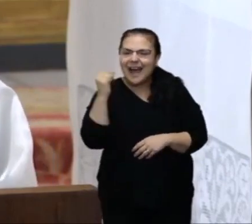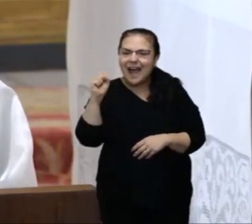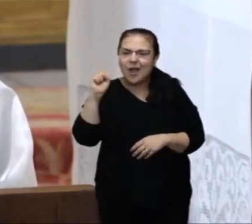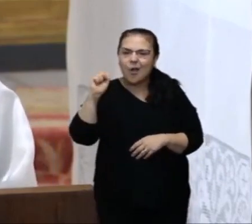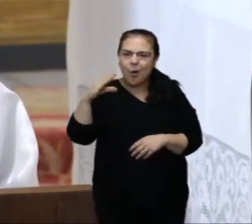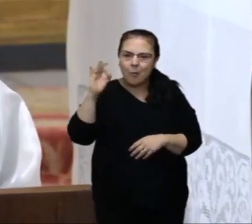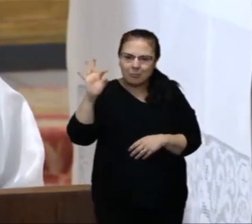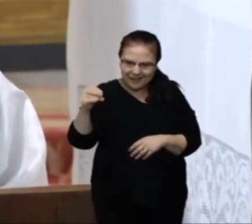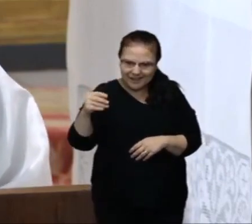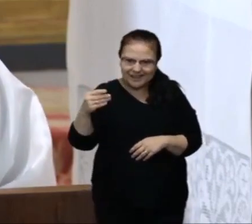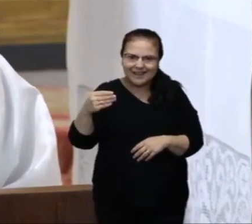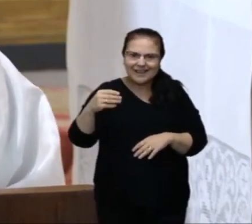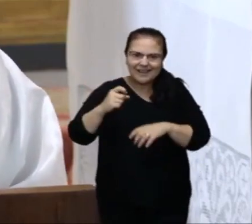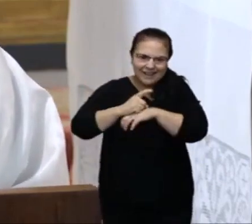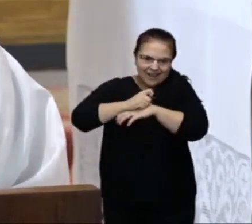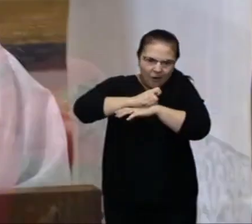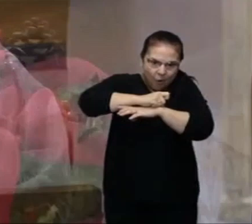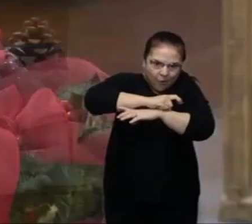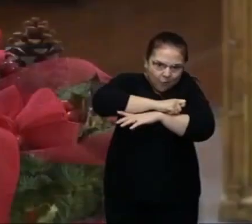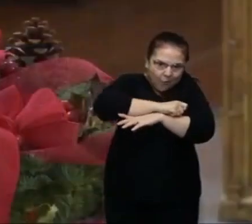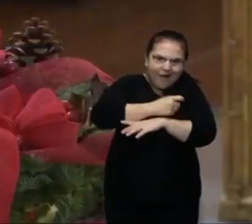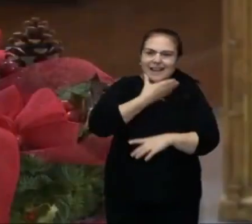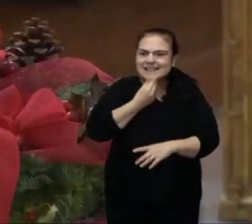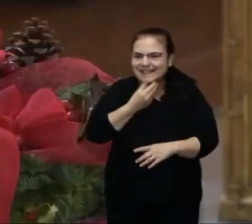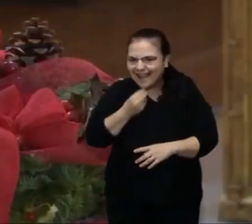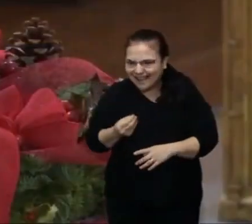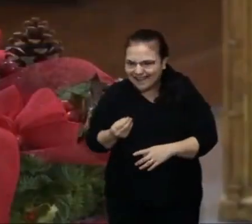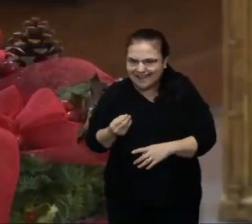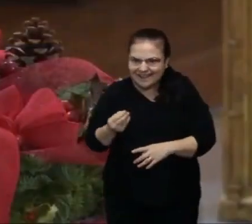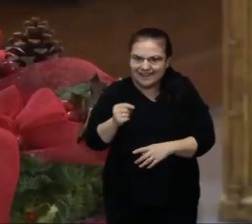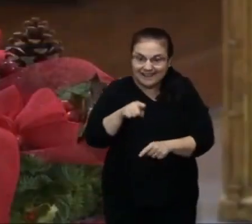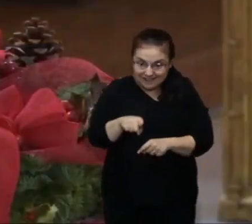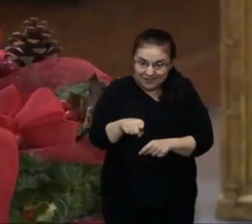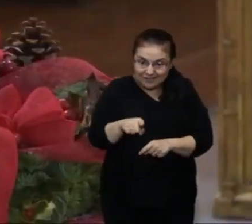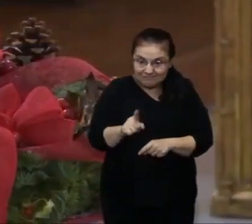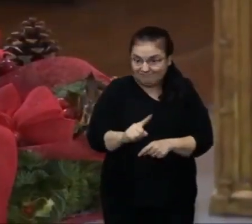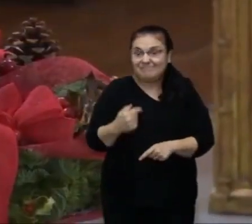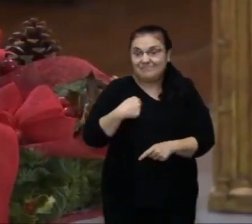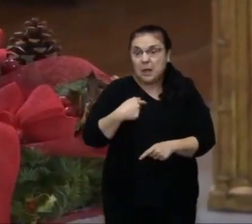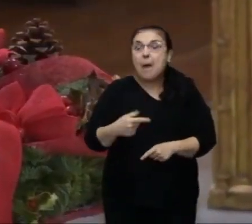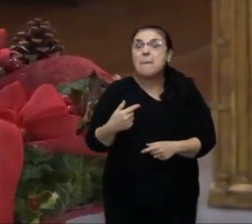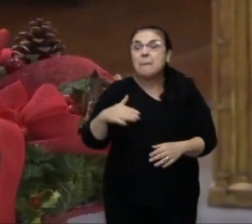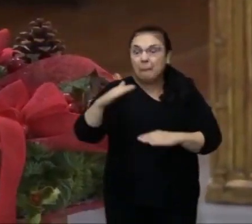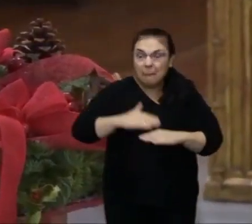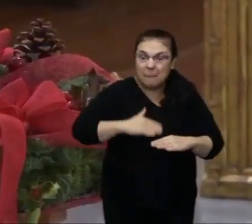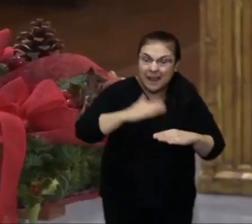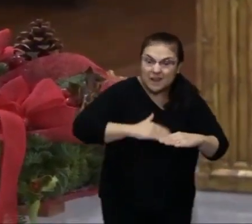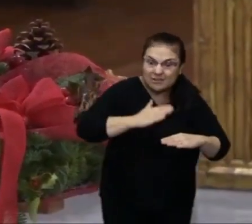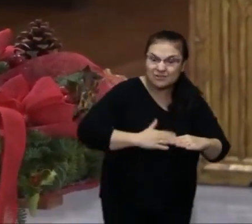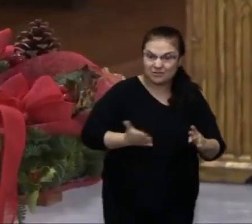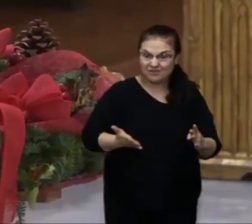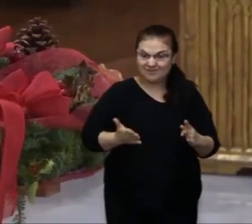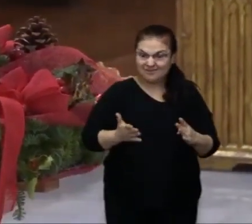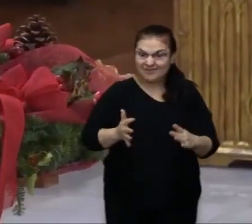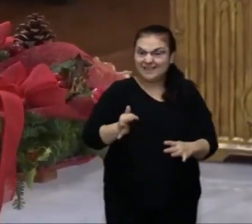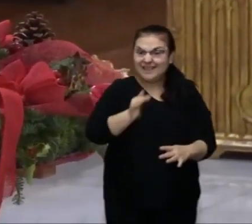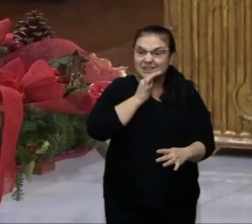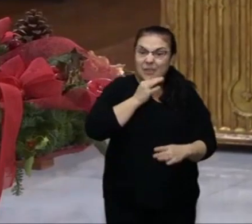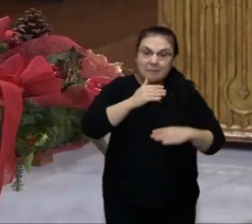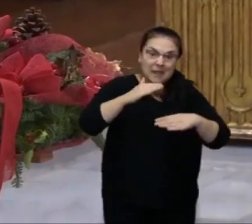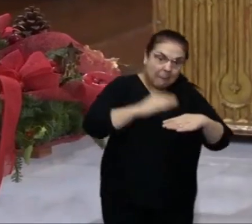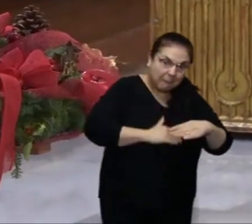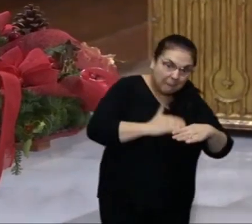Porque yo no soy tanto como eso, no, eres menos, efectivamente. Eres mucho menos y si no te has dado cuenta te